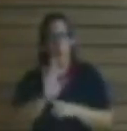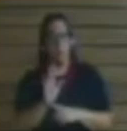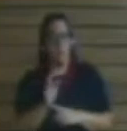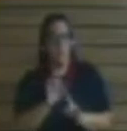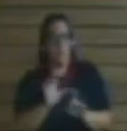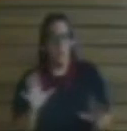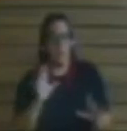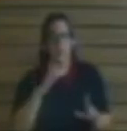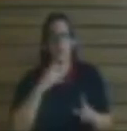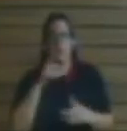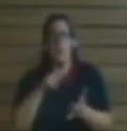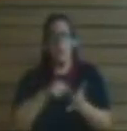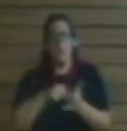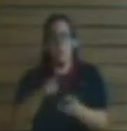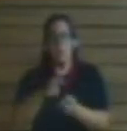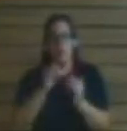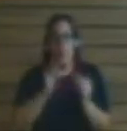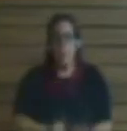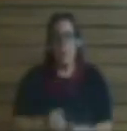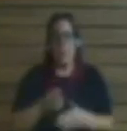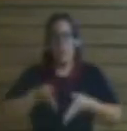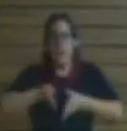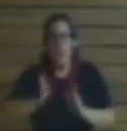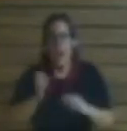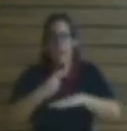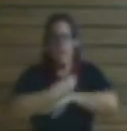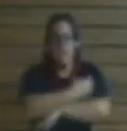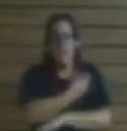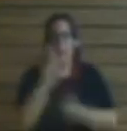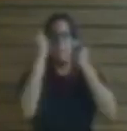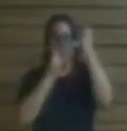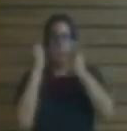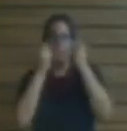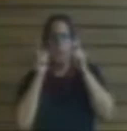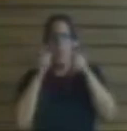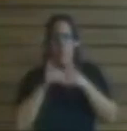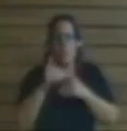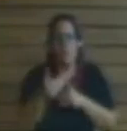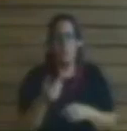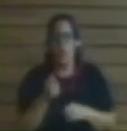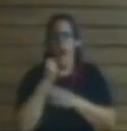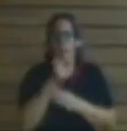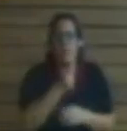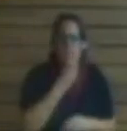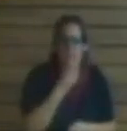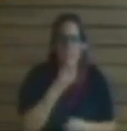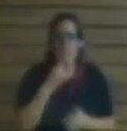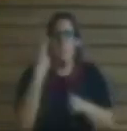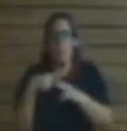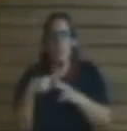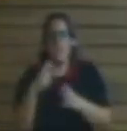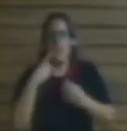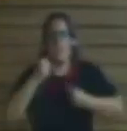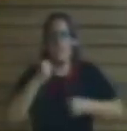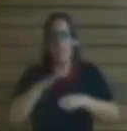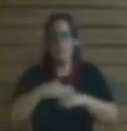los impuestos, haga el canal, haga el tren, apoye el inglés, no sé, piense en la educación en el futuro. Una política sanitaria que piense en que cada